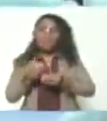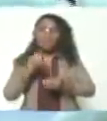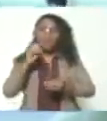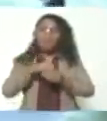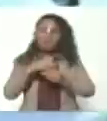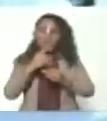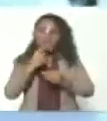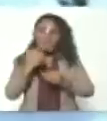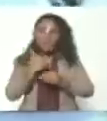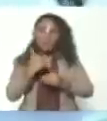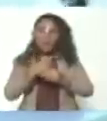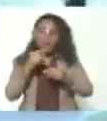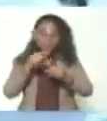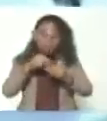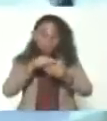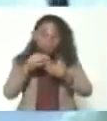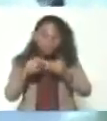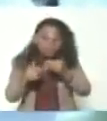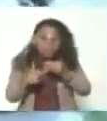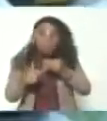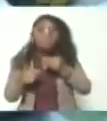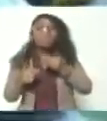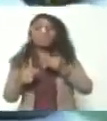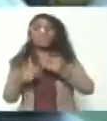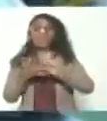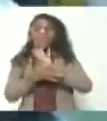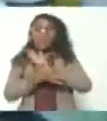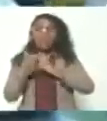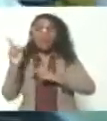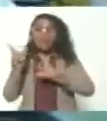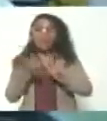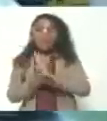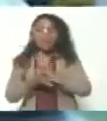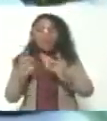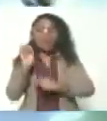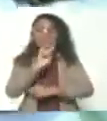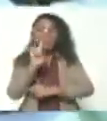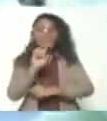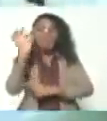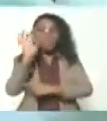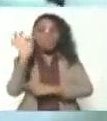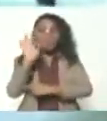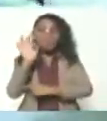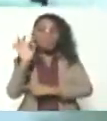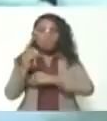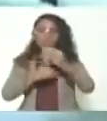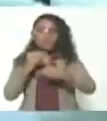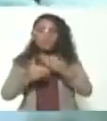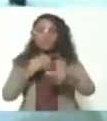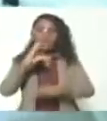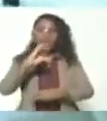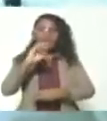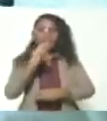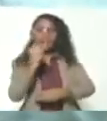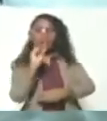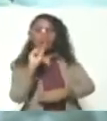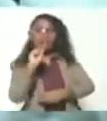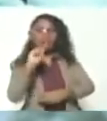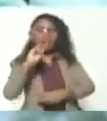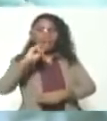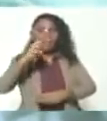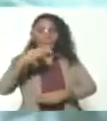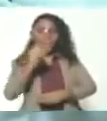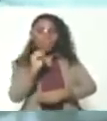y también conseguimos tetrahidrocaminobol al 22%, que es CRIP. Correcto. Ustedes vean,